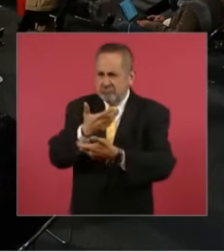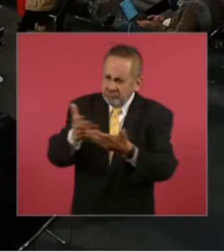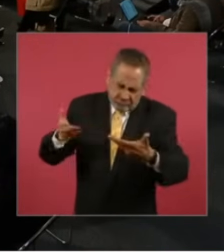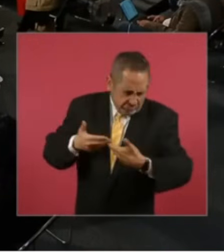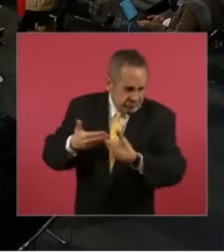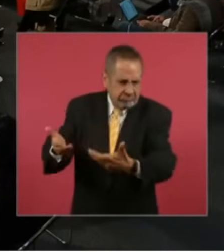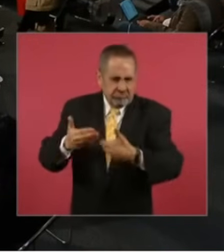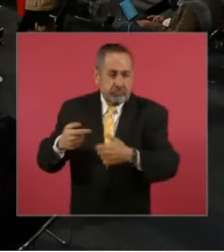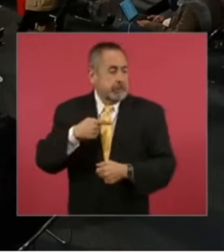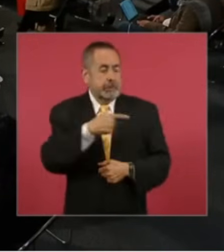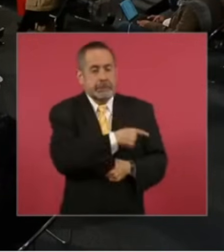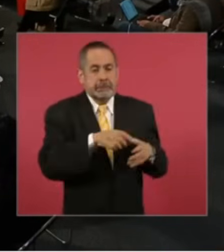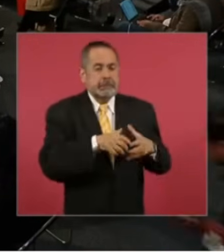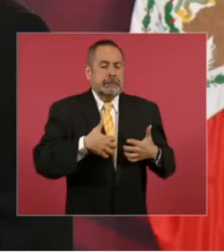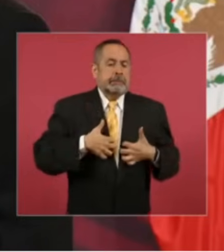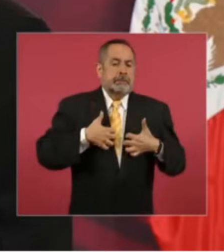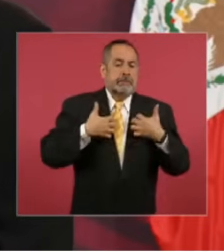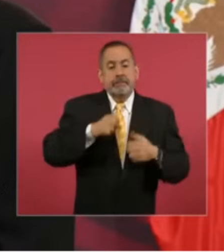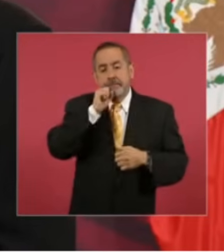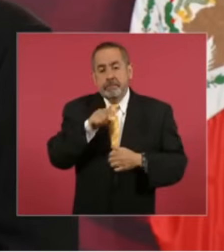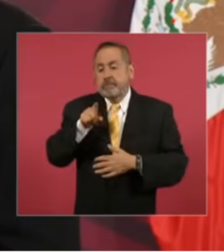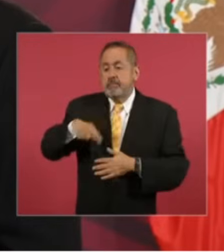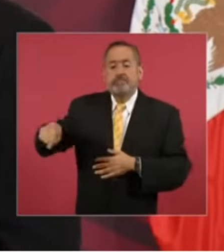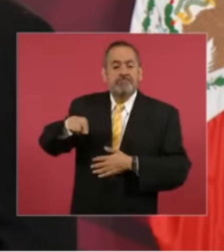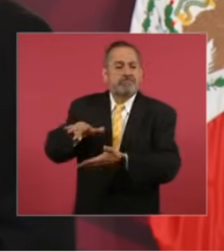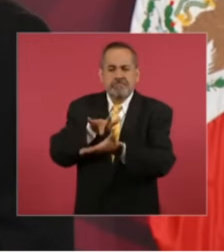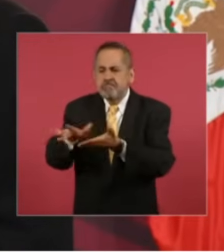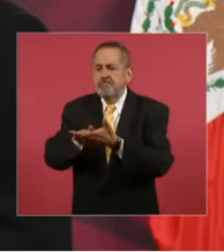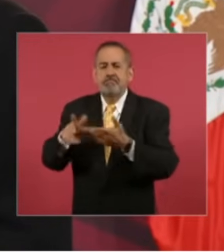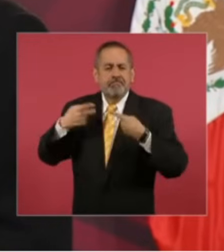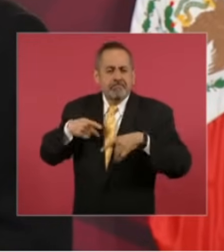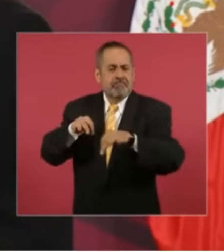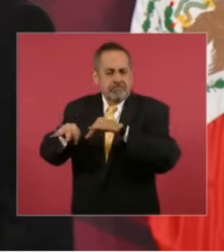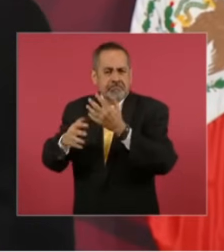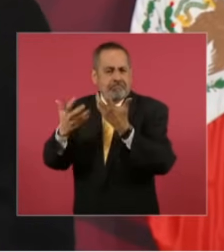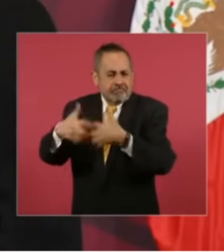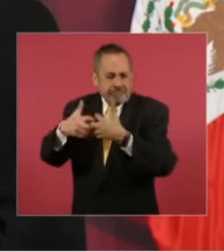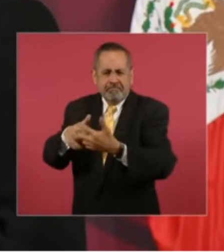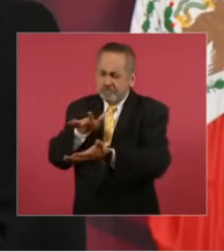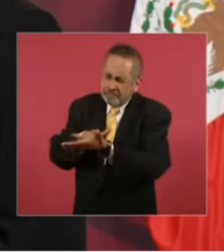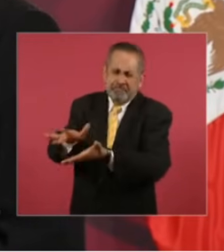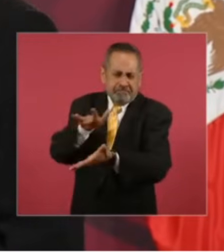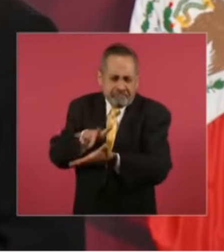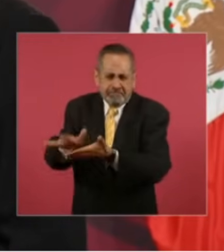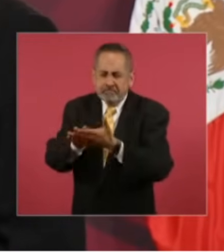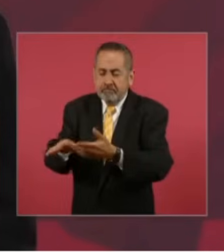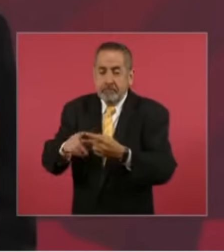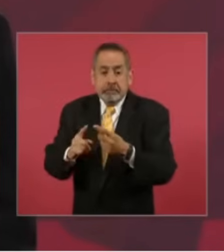también mucha molestia porque el general Cárdenas había apoyado a los obreros, más la expropiación.